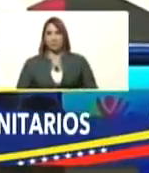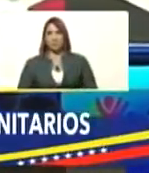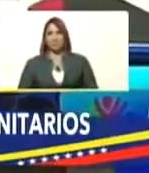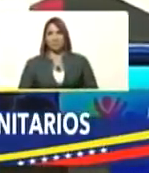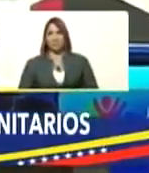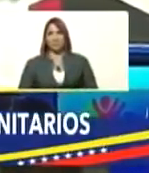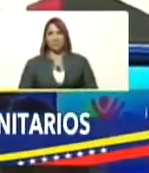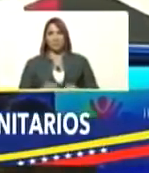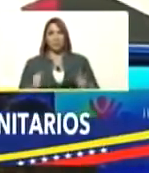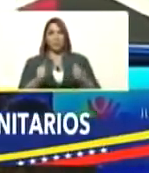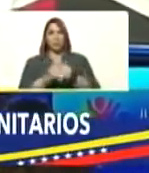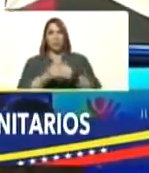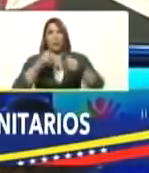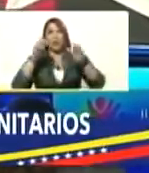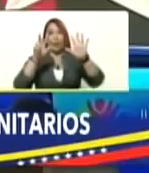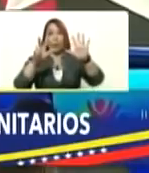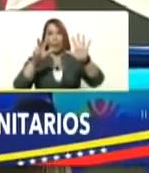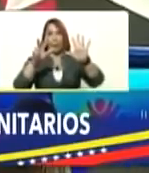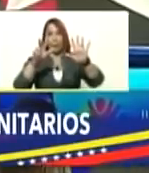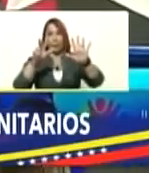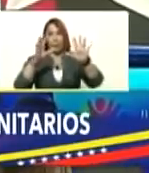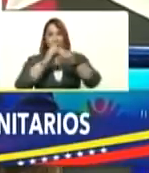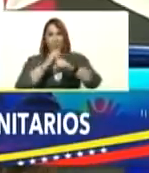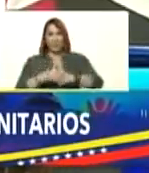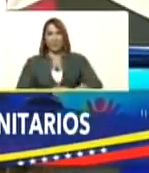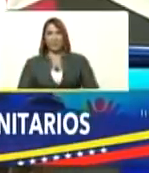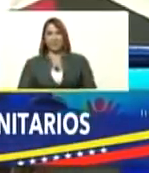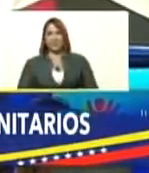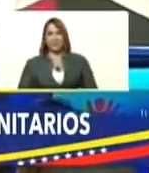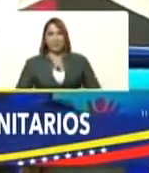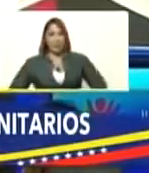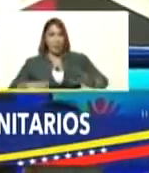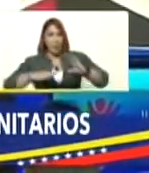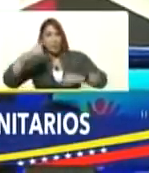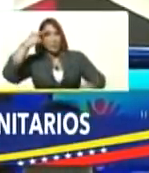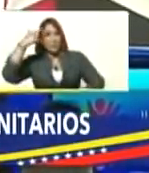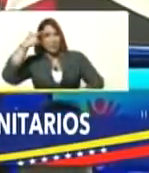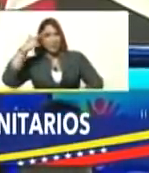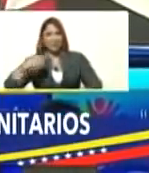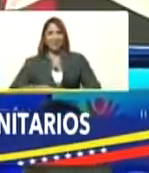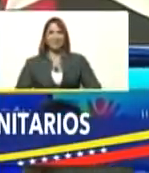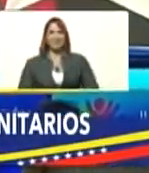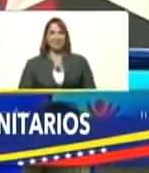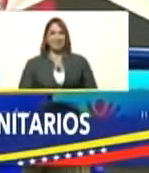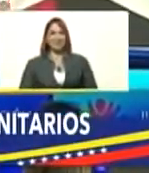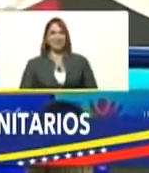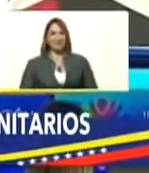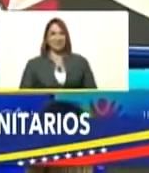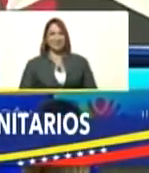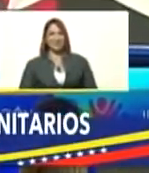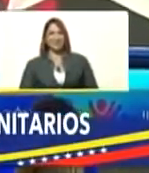Son las 8. El cuerpo lo sabe.